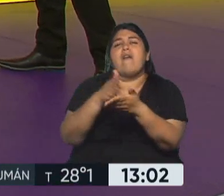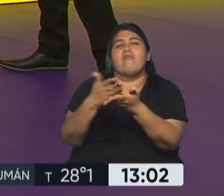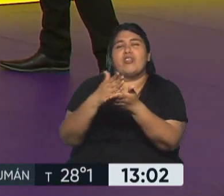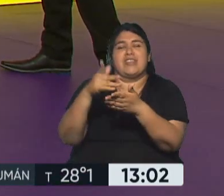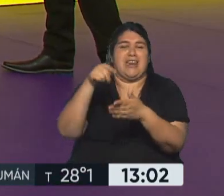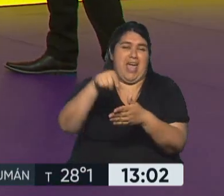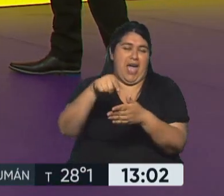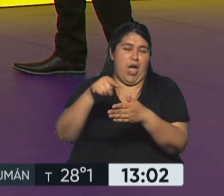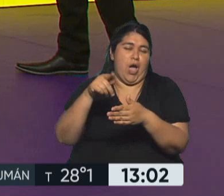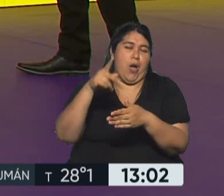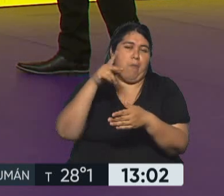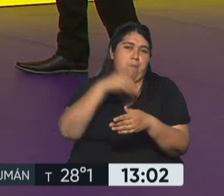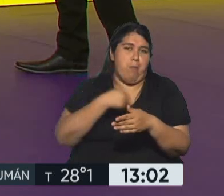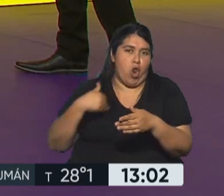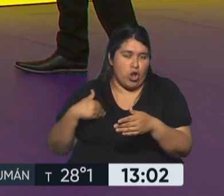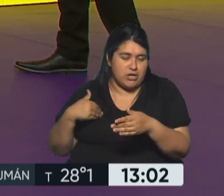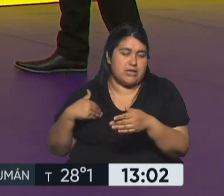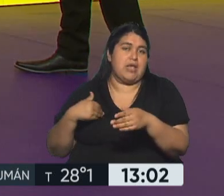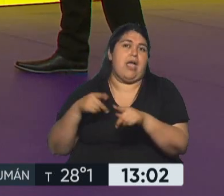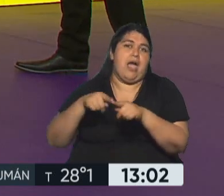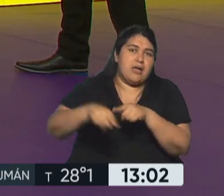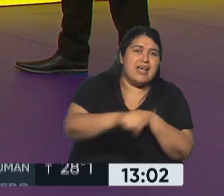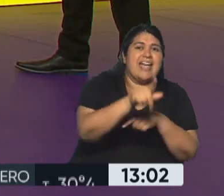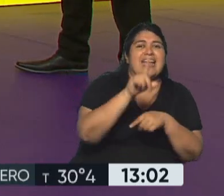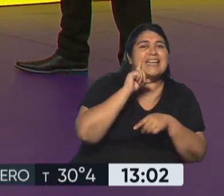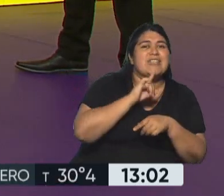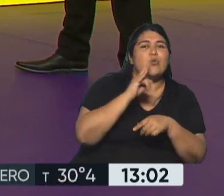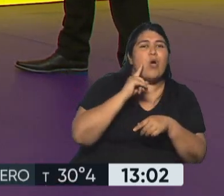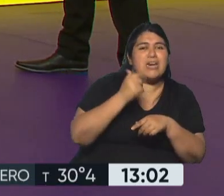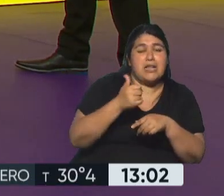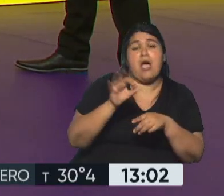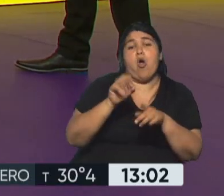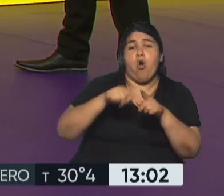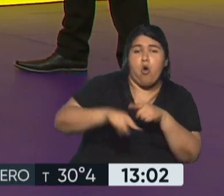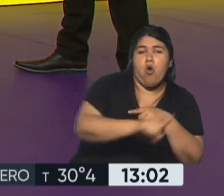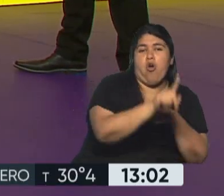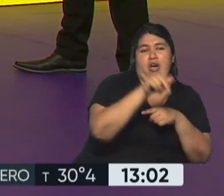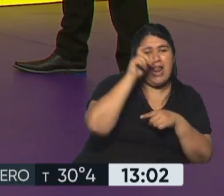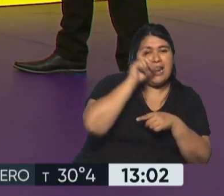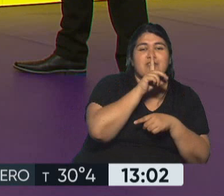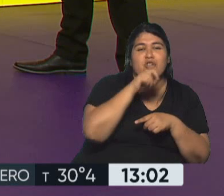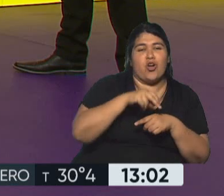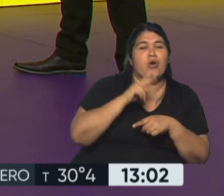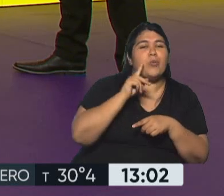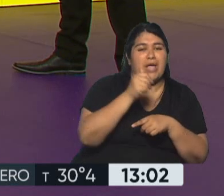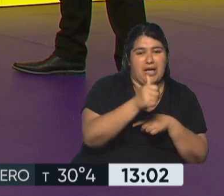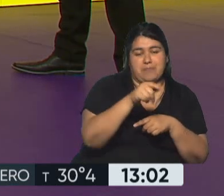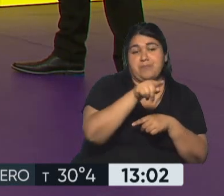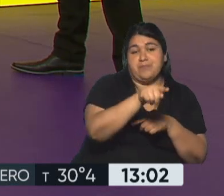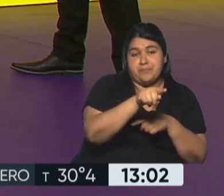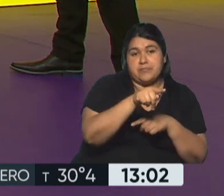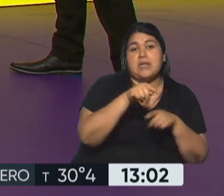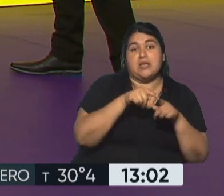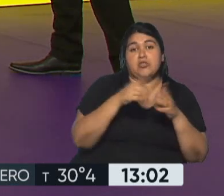menor medida con Lituania y en menor medida con Latvia, que es Letonia. Entonces, van a Varsovia, van a Vilna, van